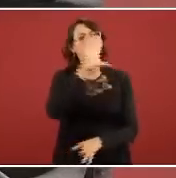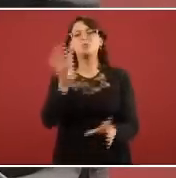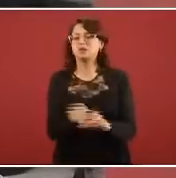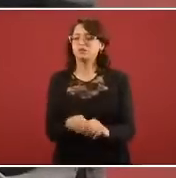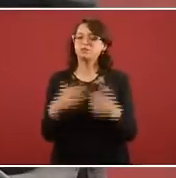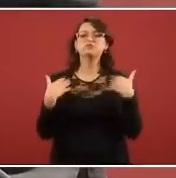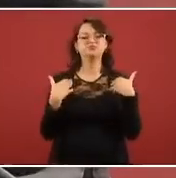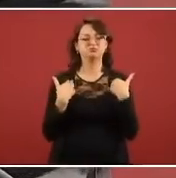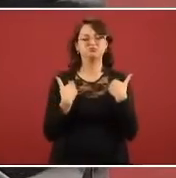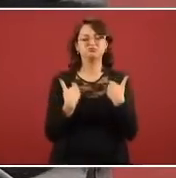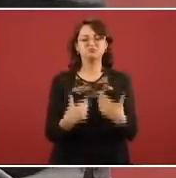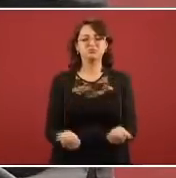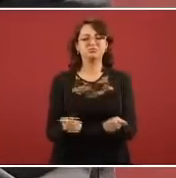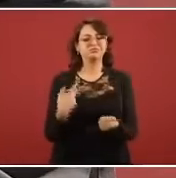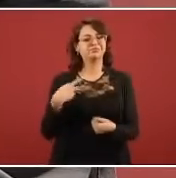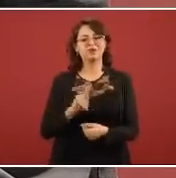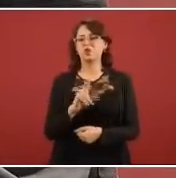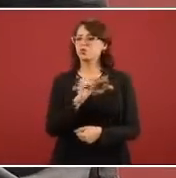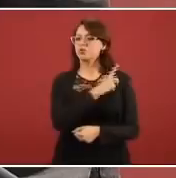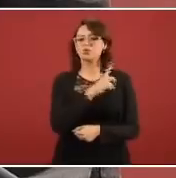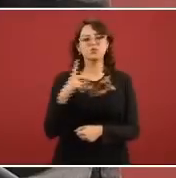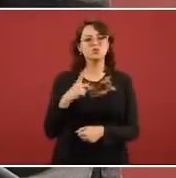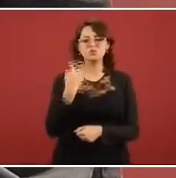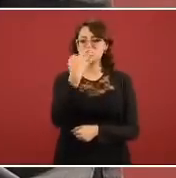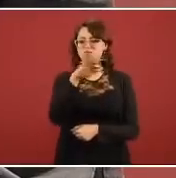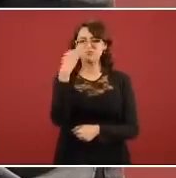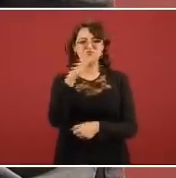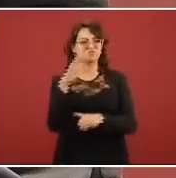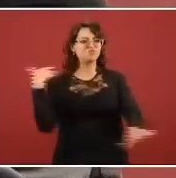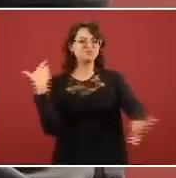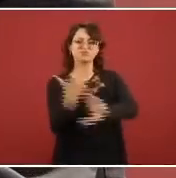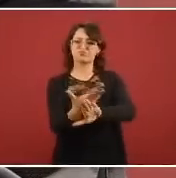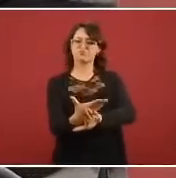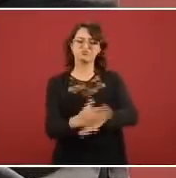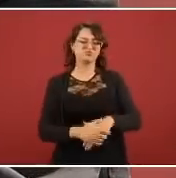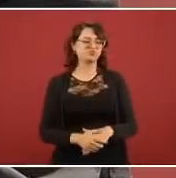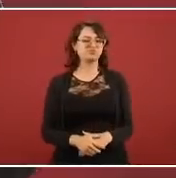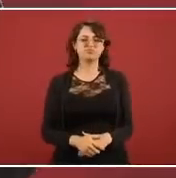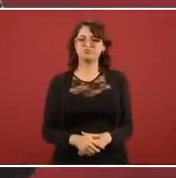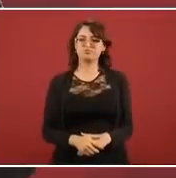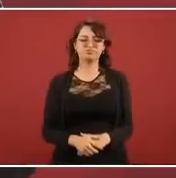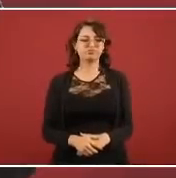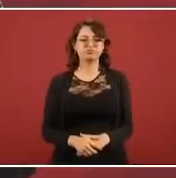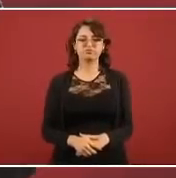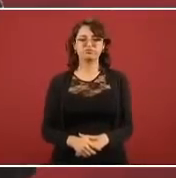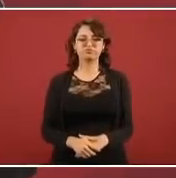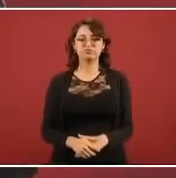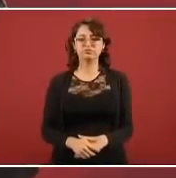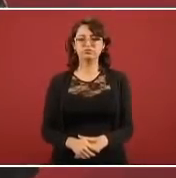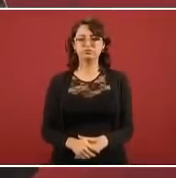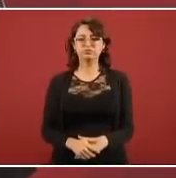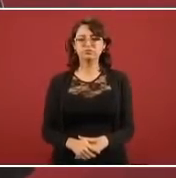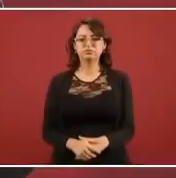pero no puede haber agresión de ese tipo.